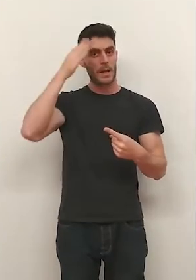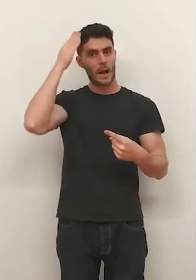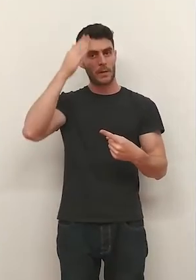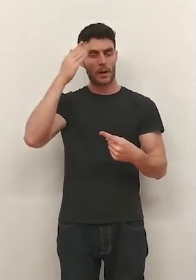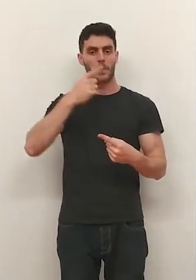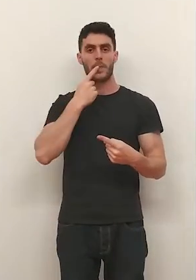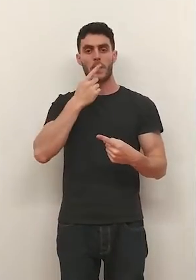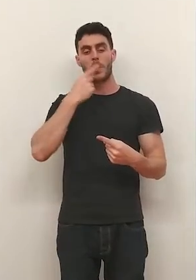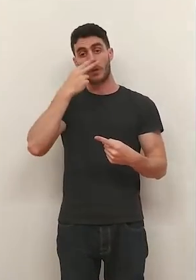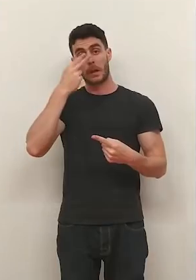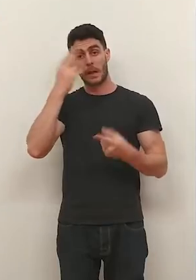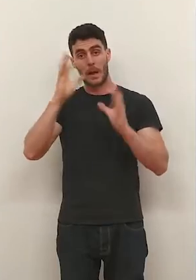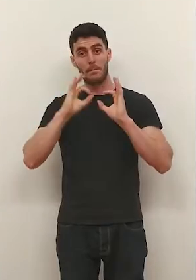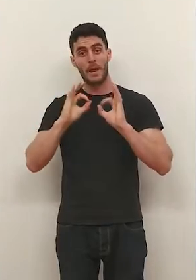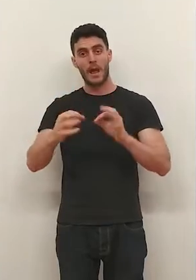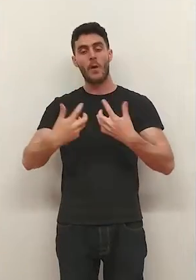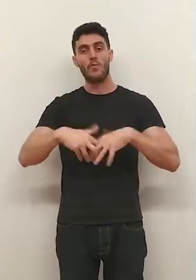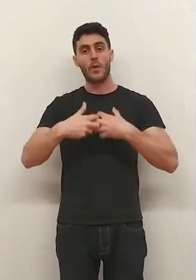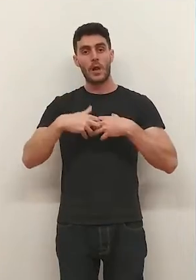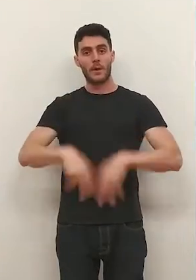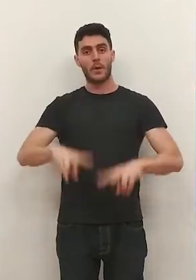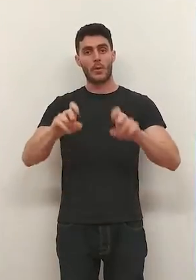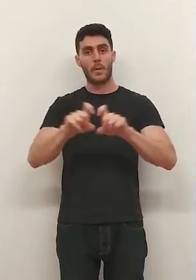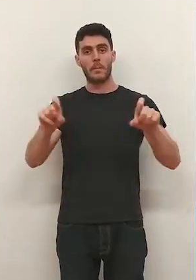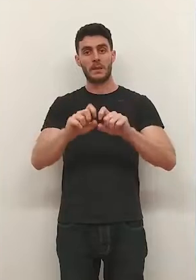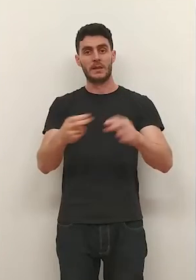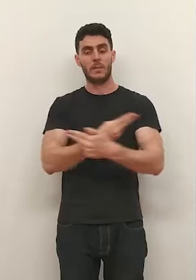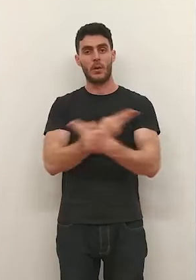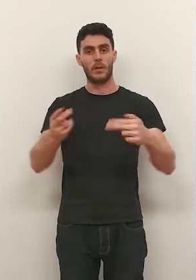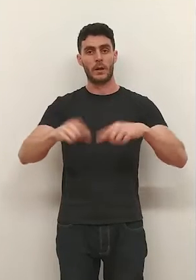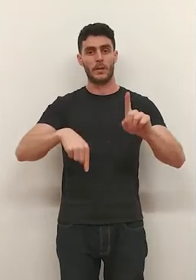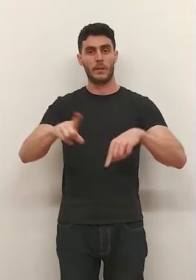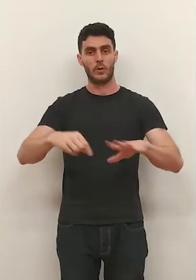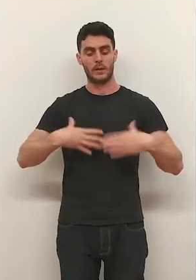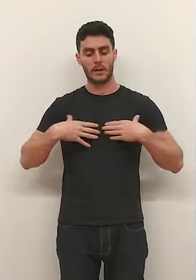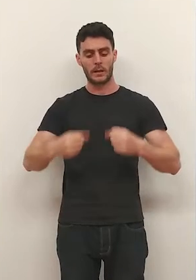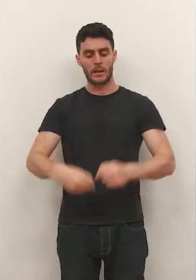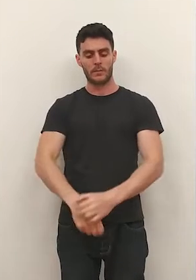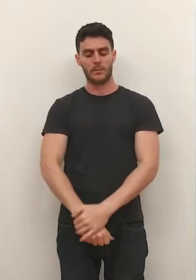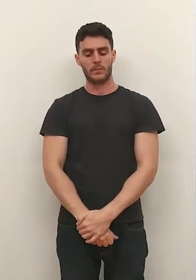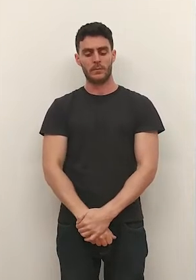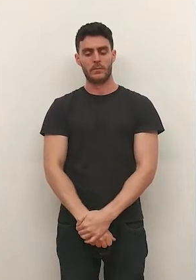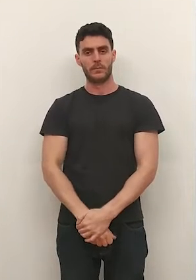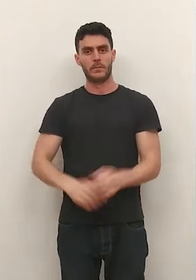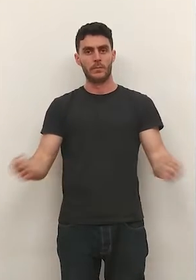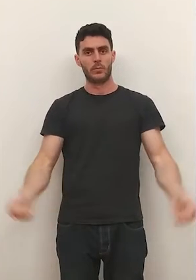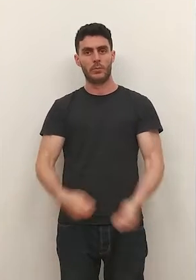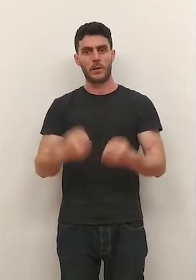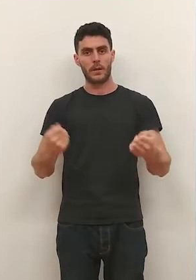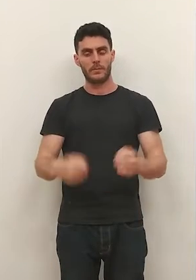se ha mostrado especialmente interesada en el funcionamiento de la nueva empresa pública de transporte sanitario.